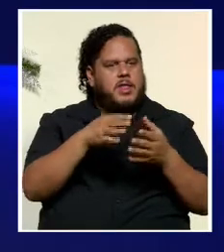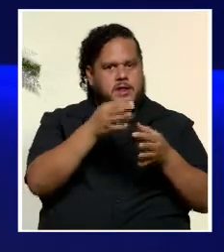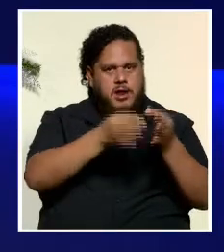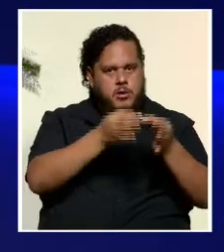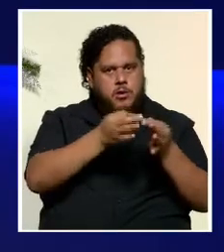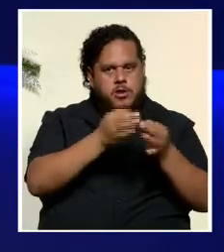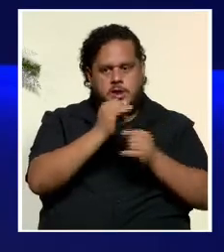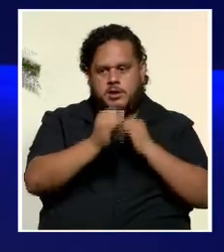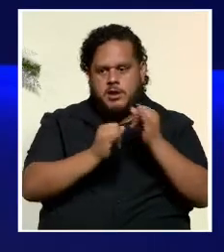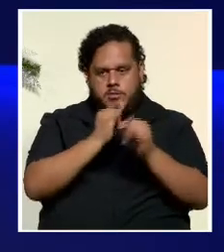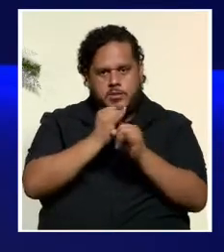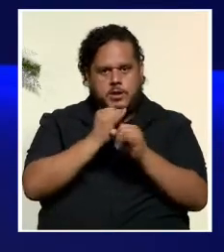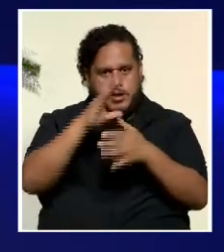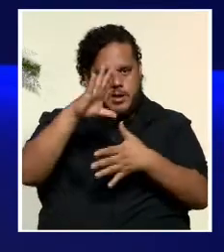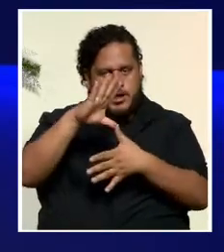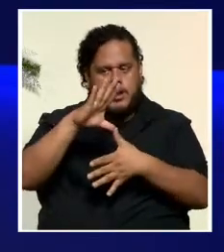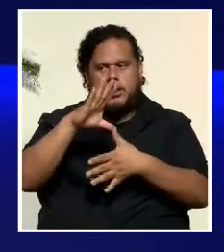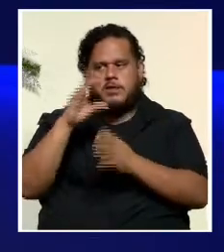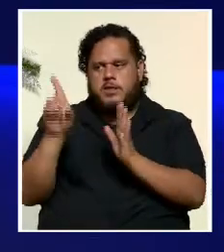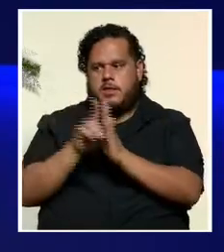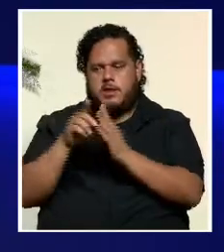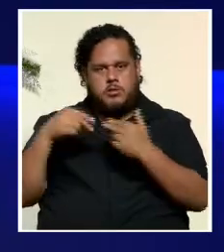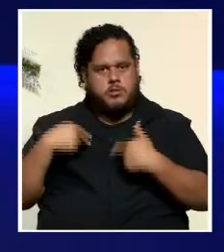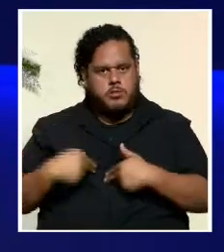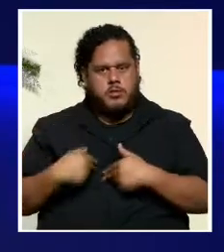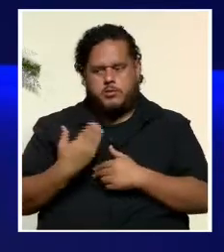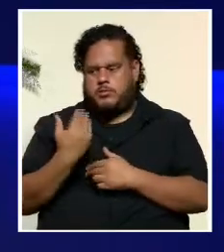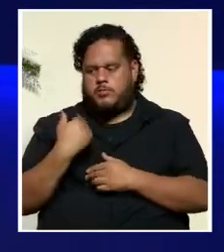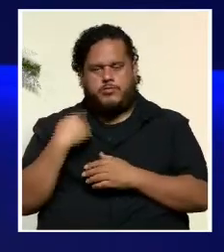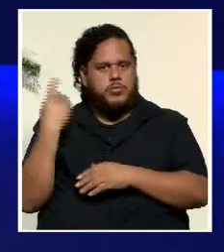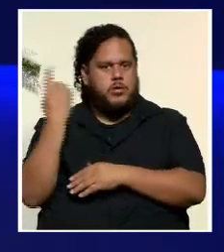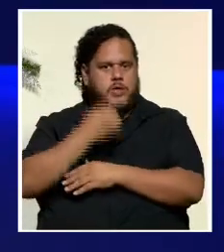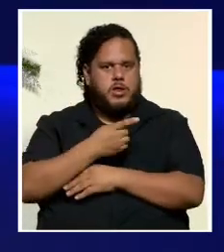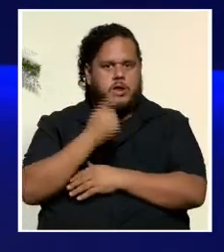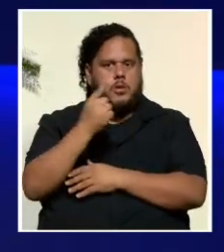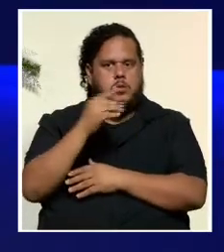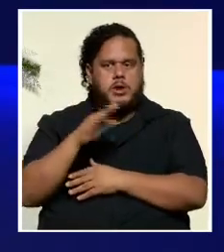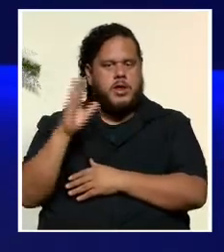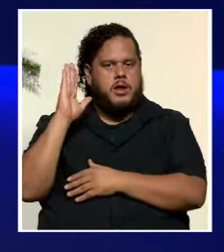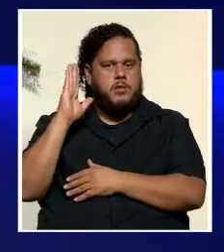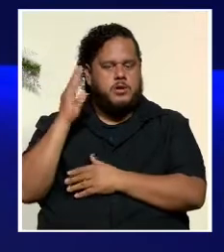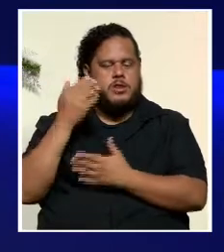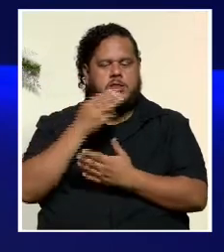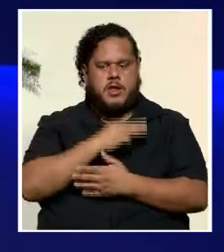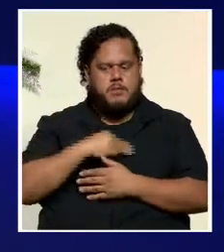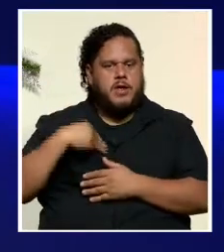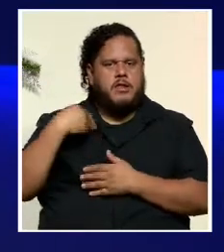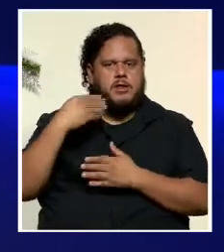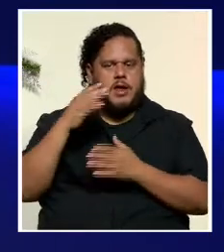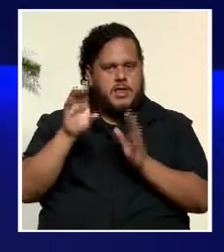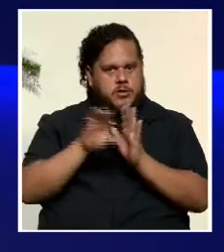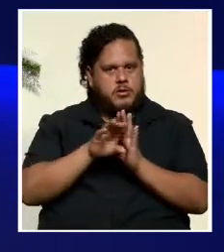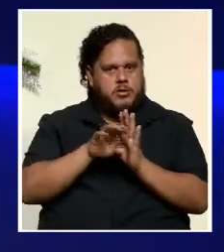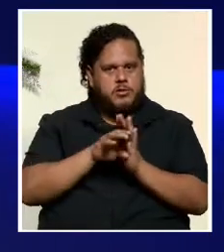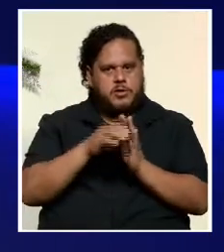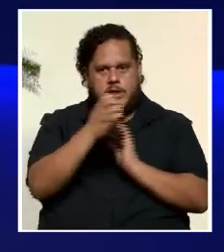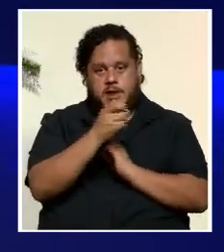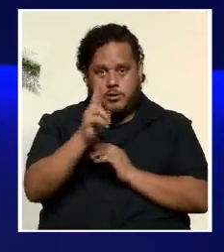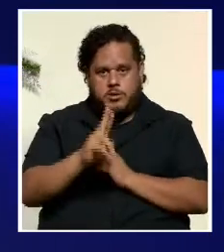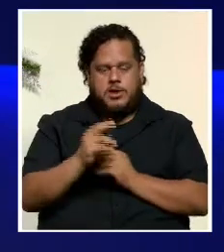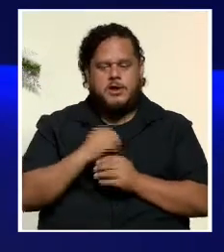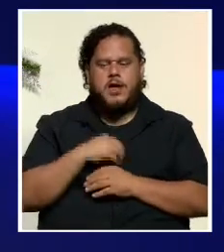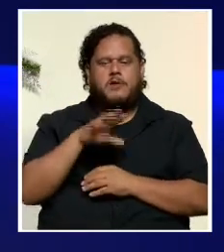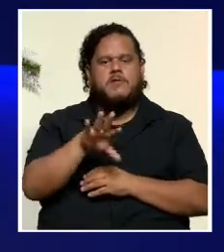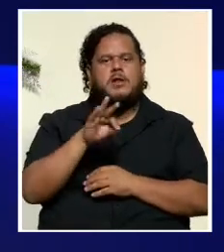de Derechos Humanos. Y hace pocos días una jurista costarricense y magistrada constitucional fue electa como